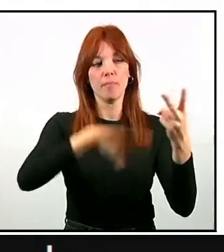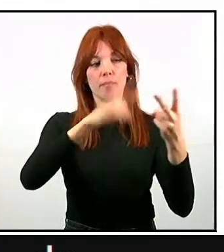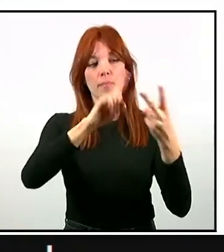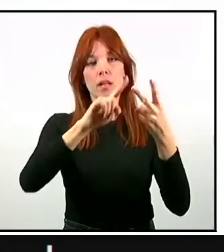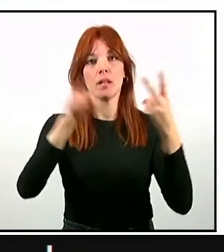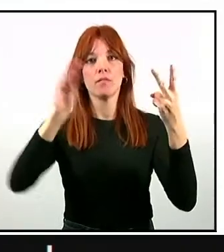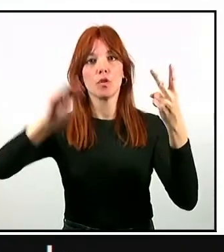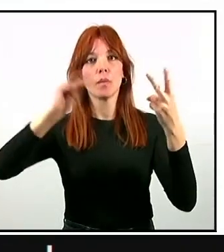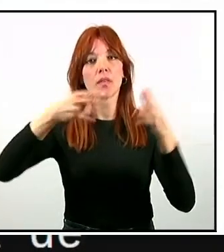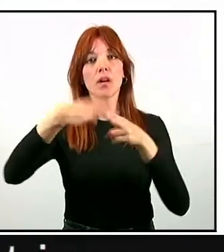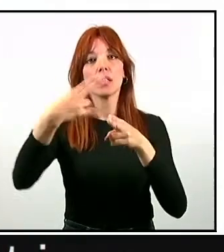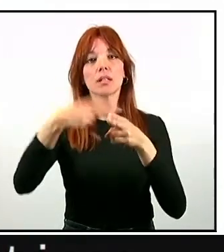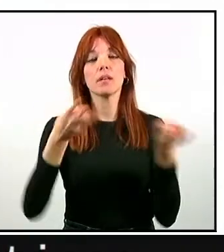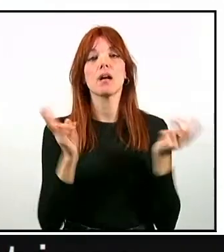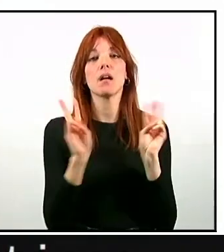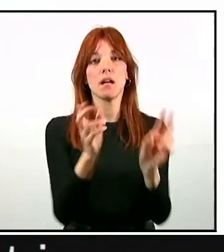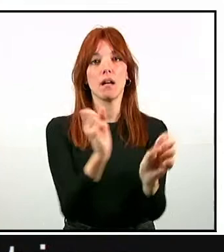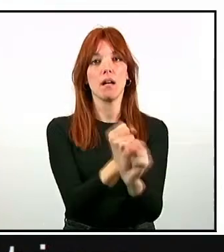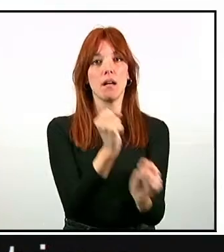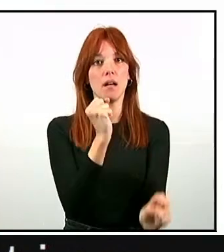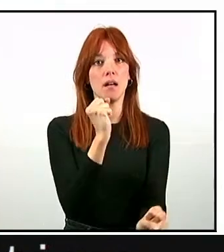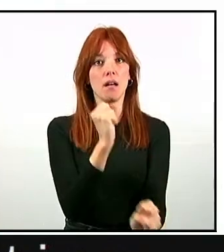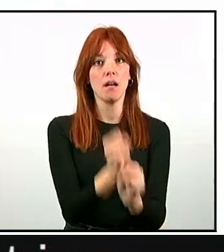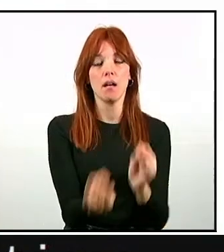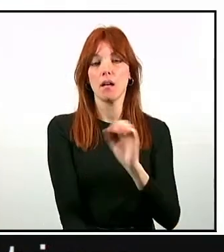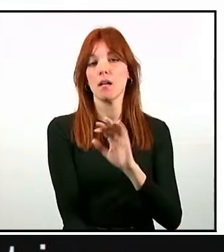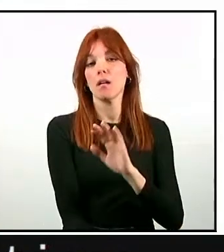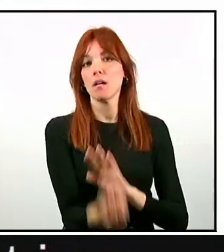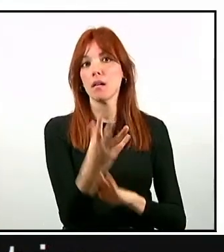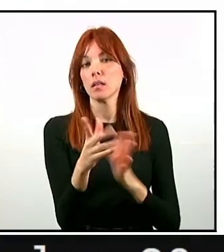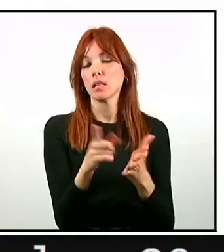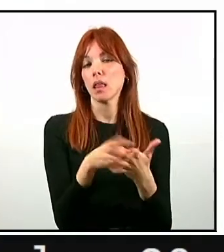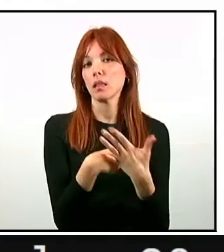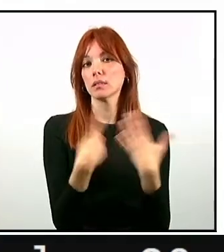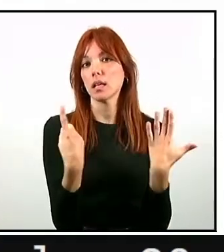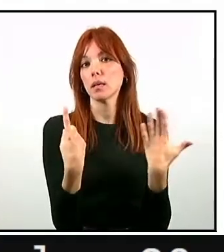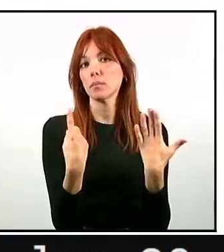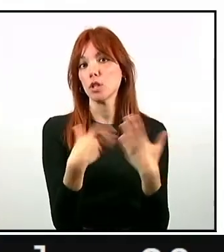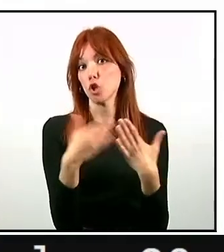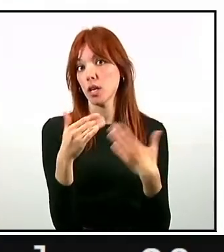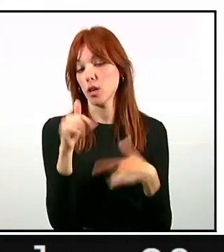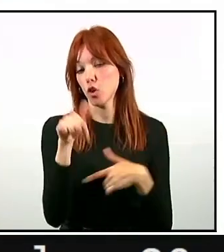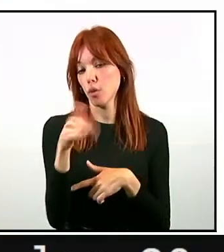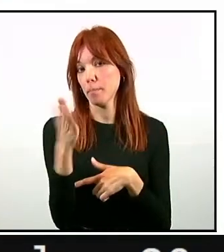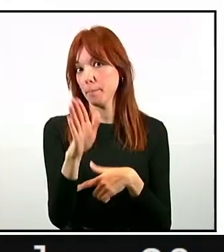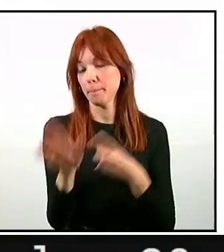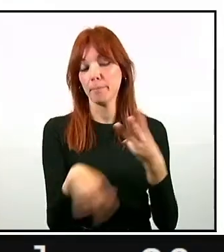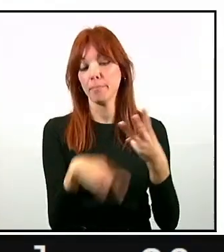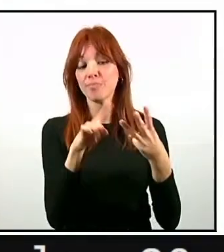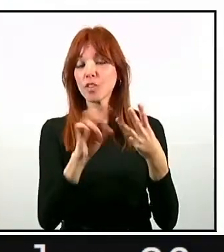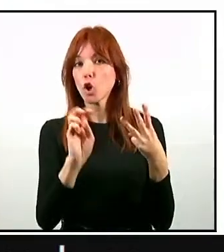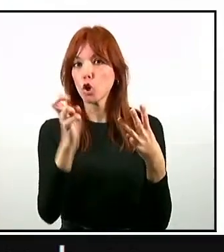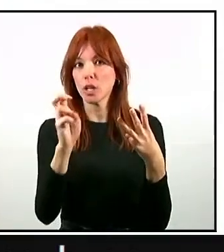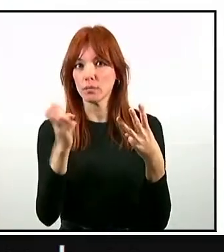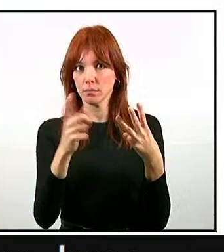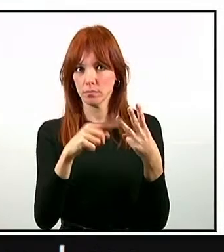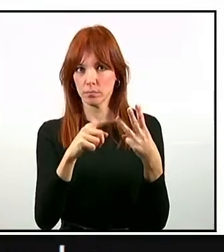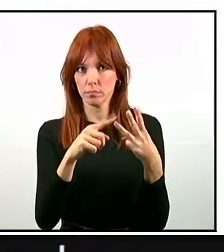en políticas activas de empleo, que sería, en este caso, los 36 millones que hoy hemos presentado, y hay otra tercera